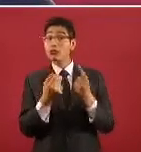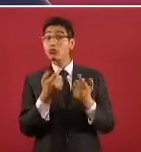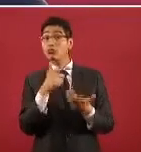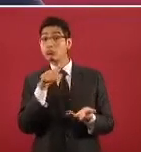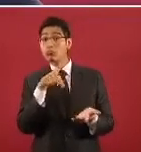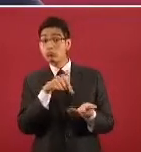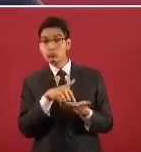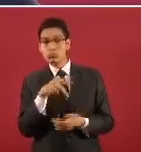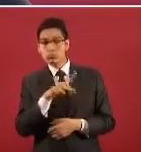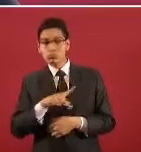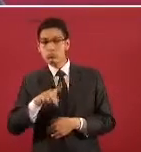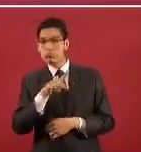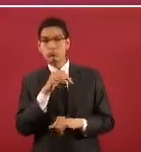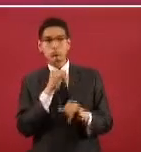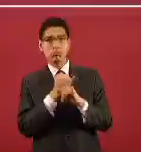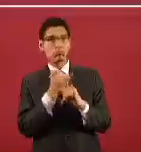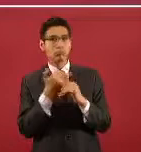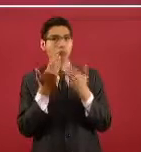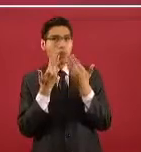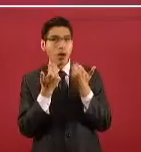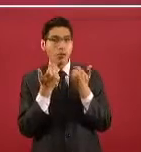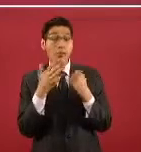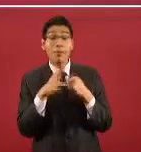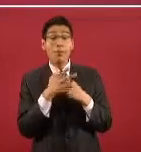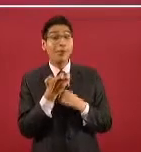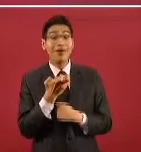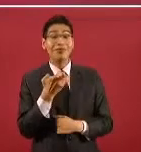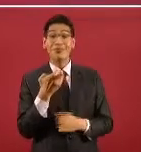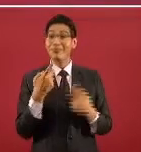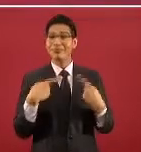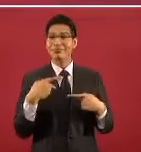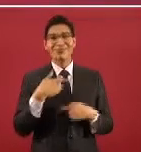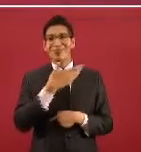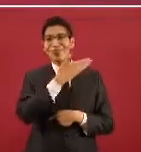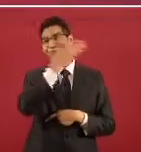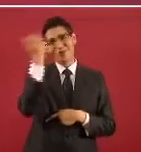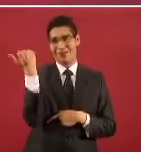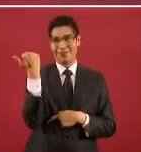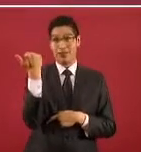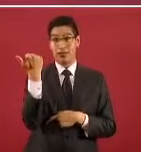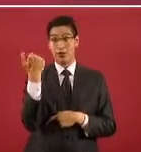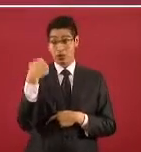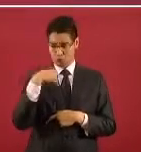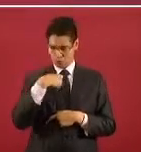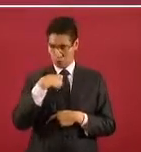al internet, no se sabe. Entonces aprovecho